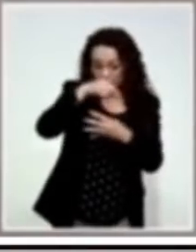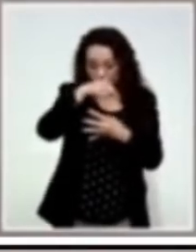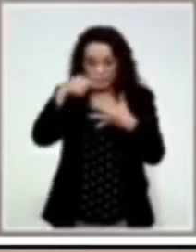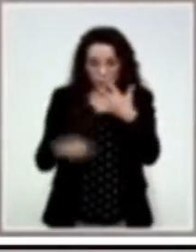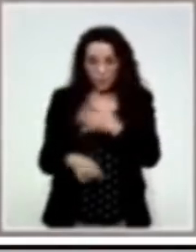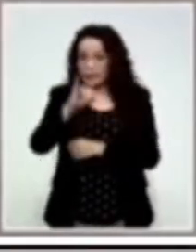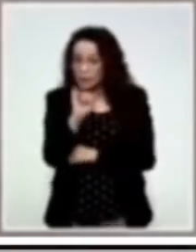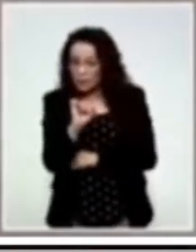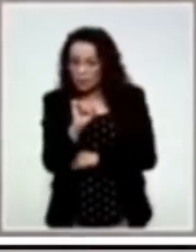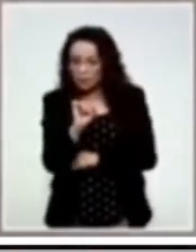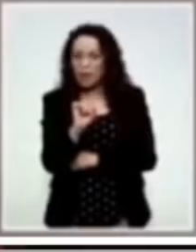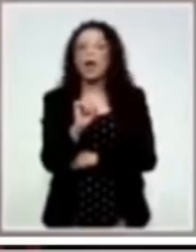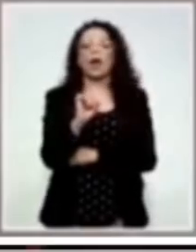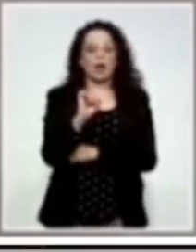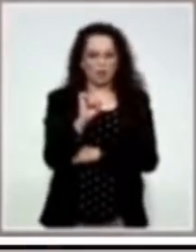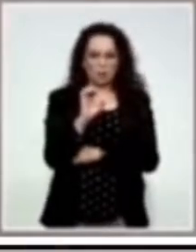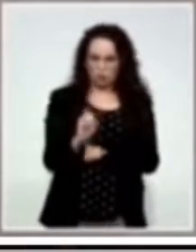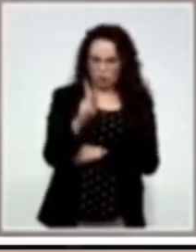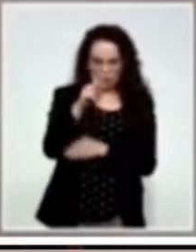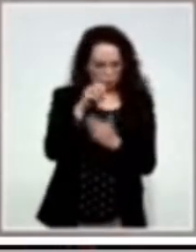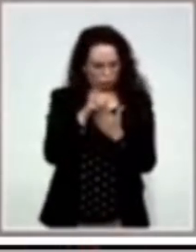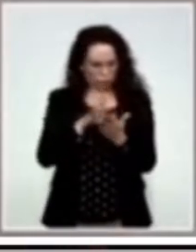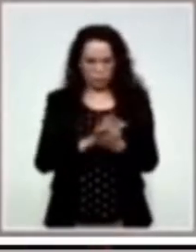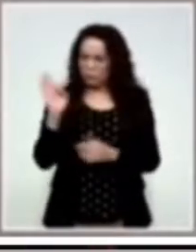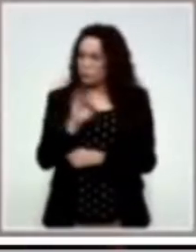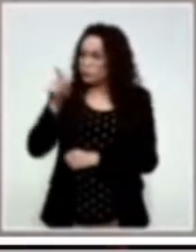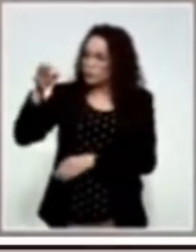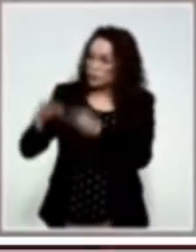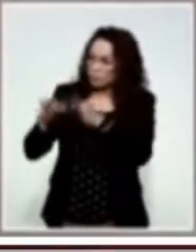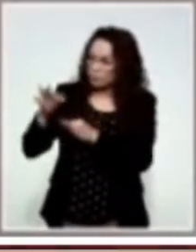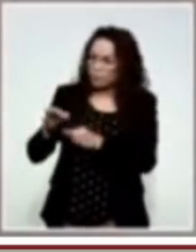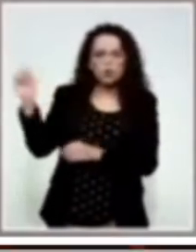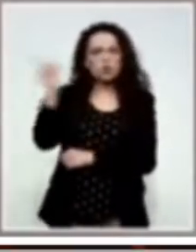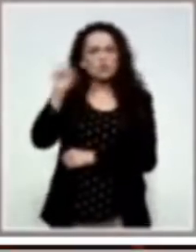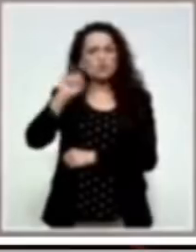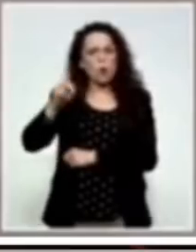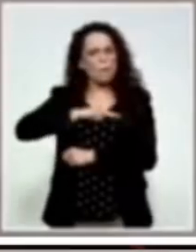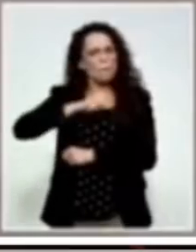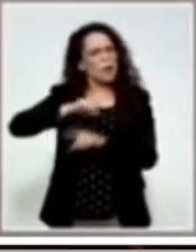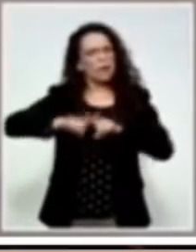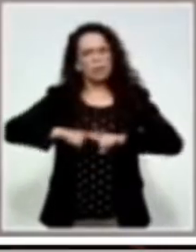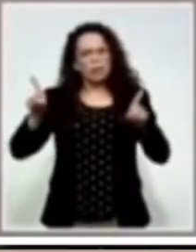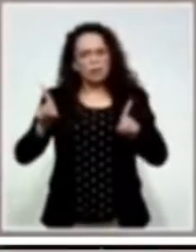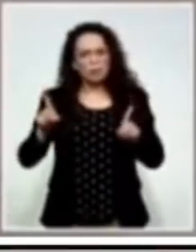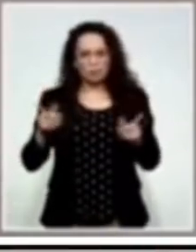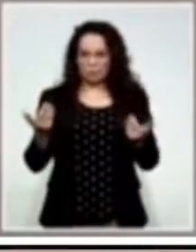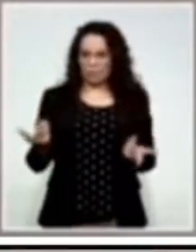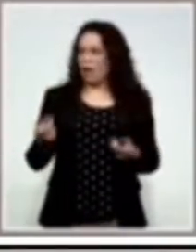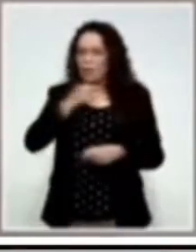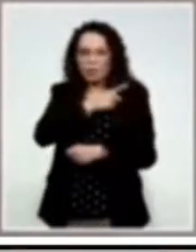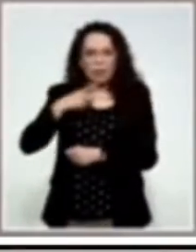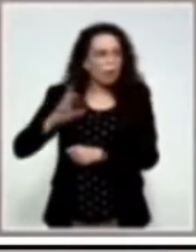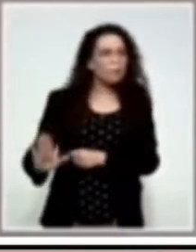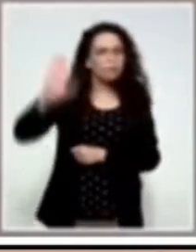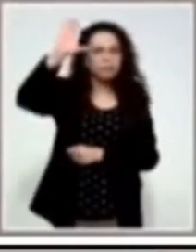no aclara, si fuera el caso, que su voto era distinto, pues nosotros no leemos la mente ni las intenciones. Y si pasa toda